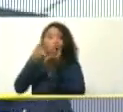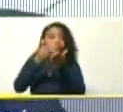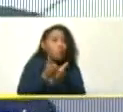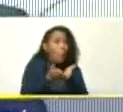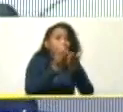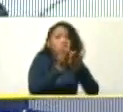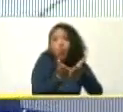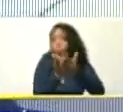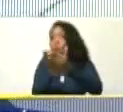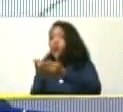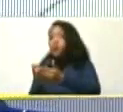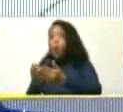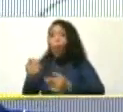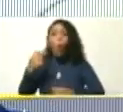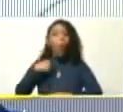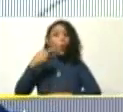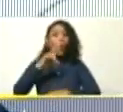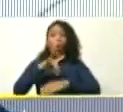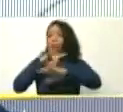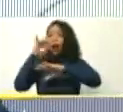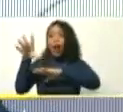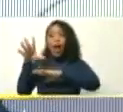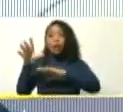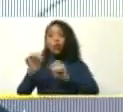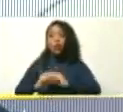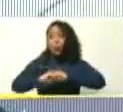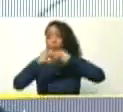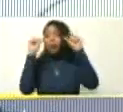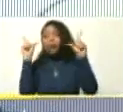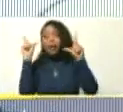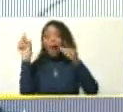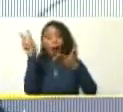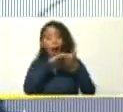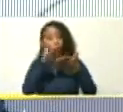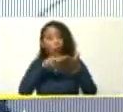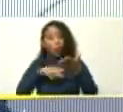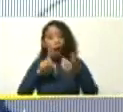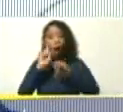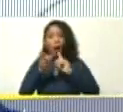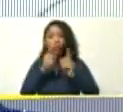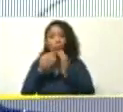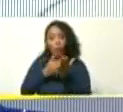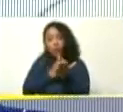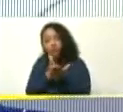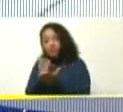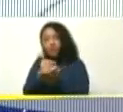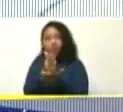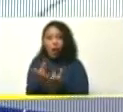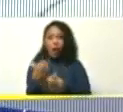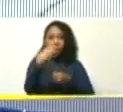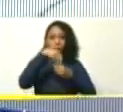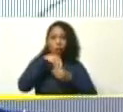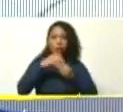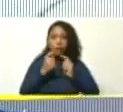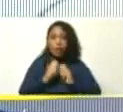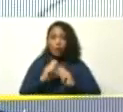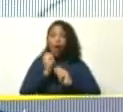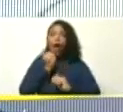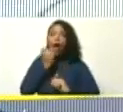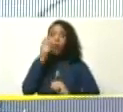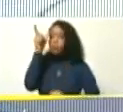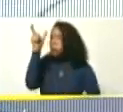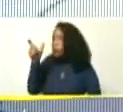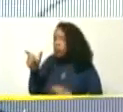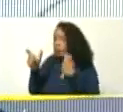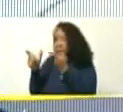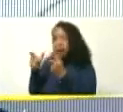No dejará de sorprender al lector ajeno a ciertos laberintos interiores, tratándose de alguien que